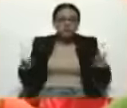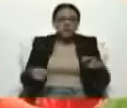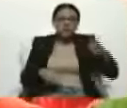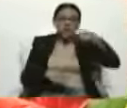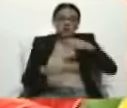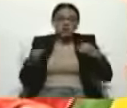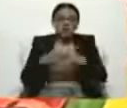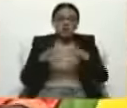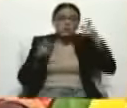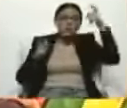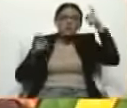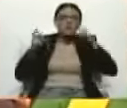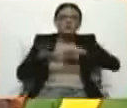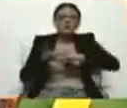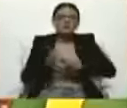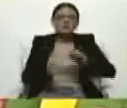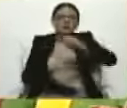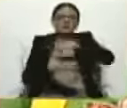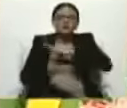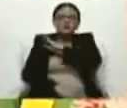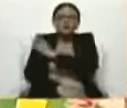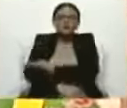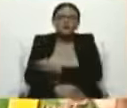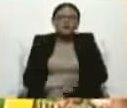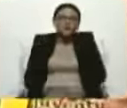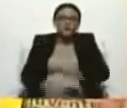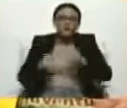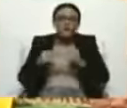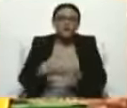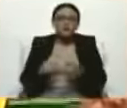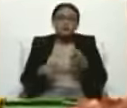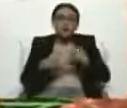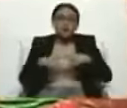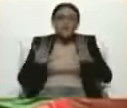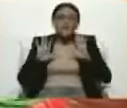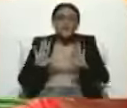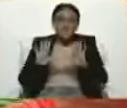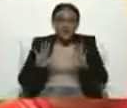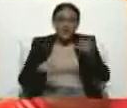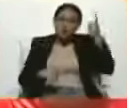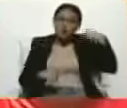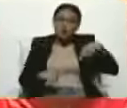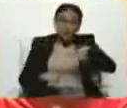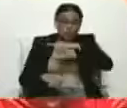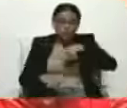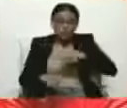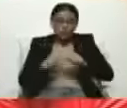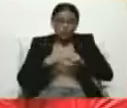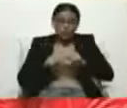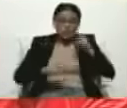fuerza, pero para la construcción de esta victoria